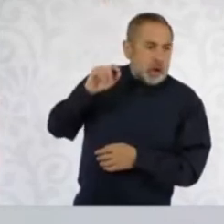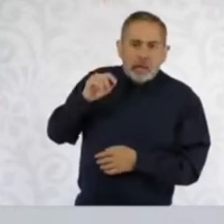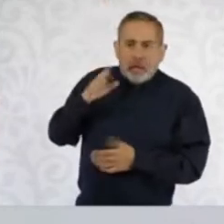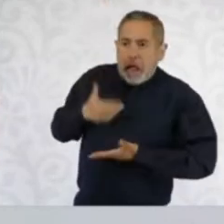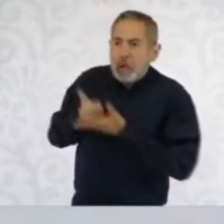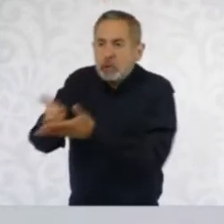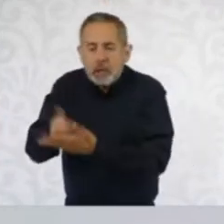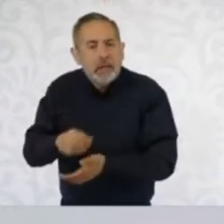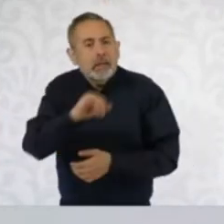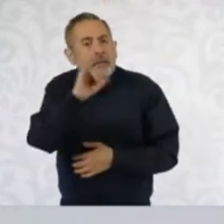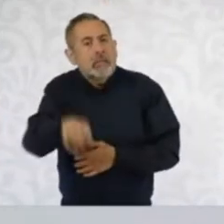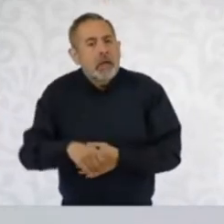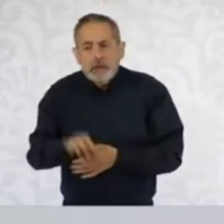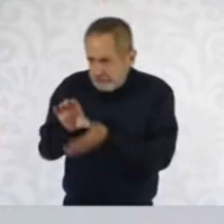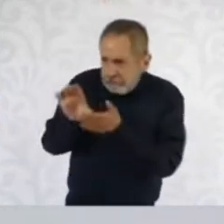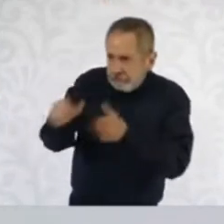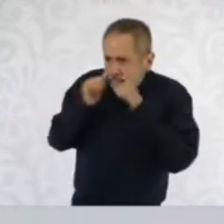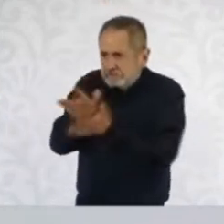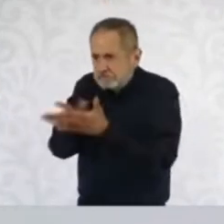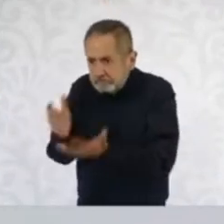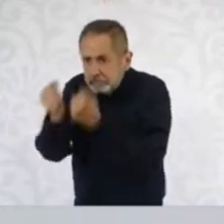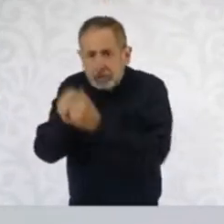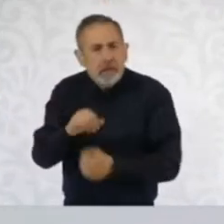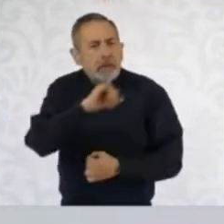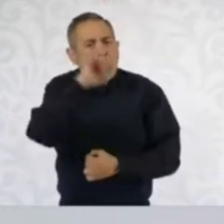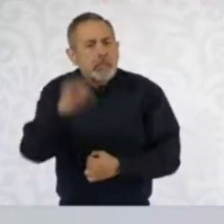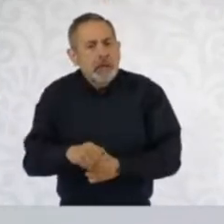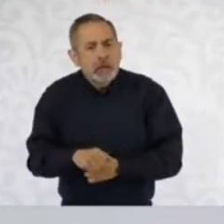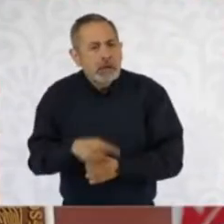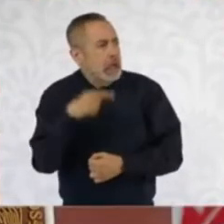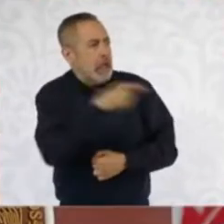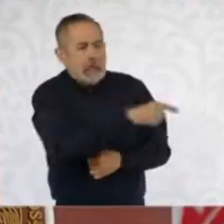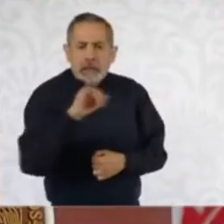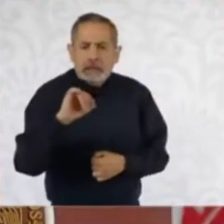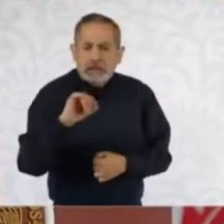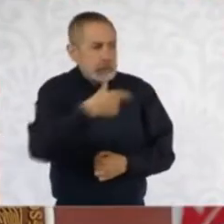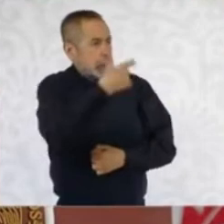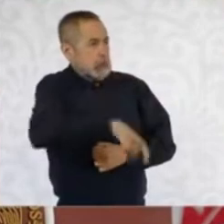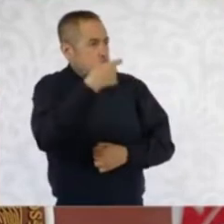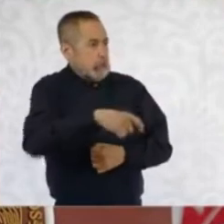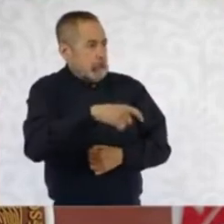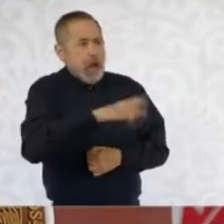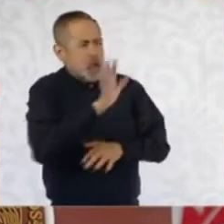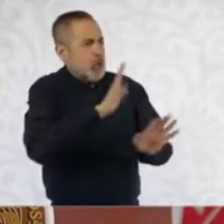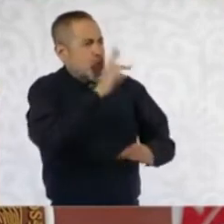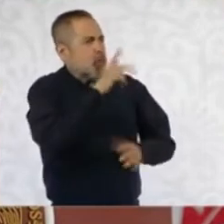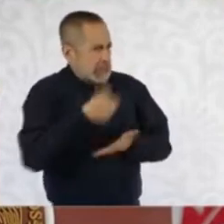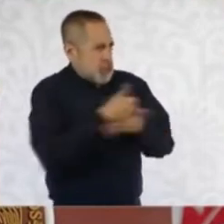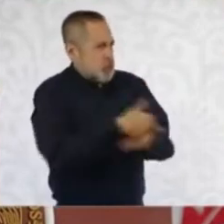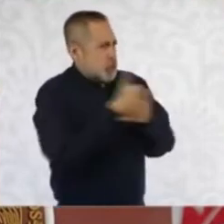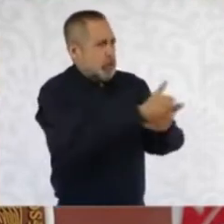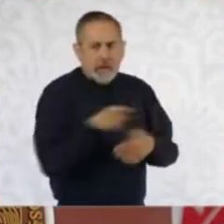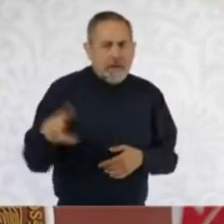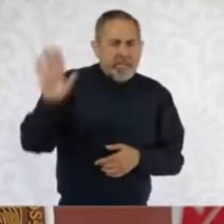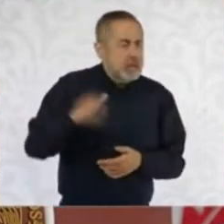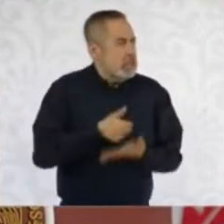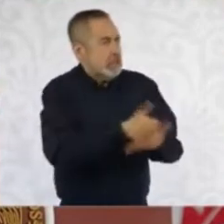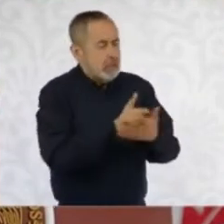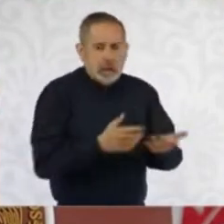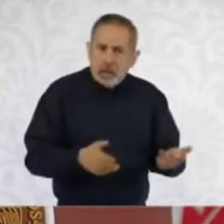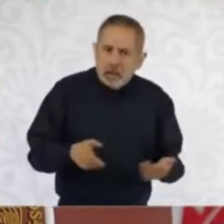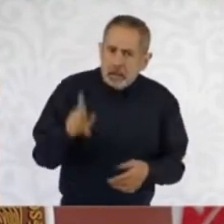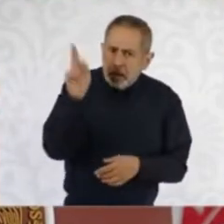fueron apoyados. Entonces, un modelo, una visión, y por otro lado, una tremenda corrupción. En aquellas épocas